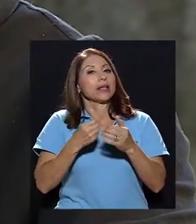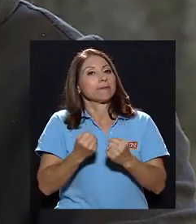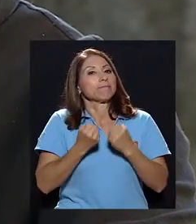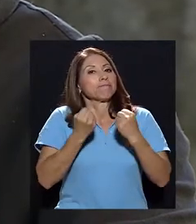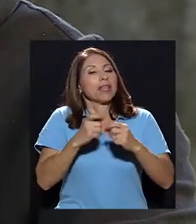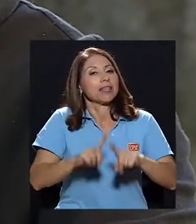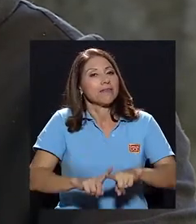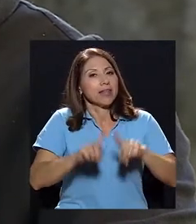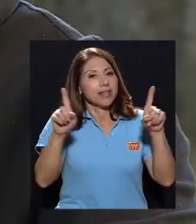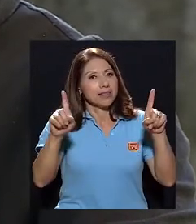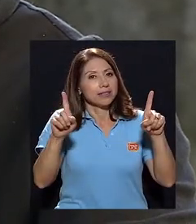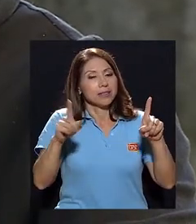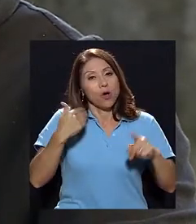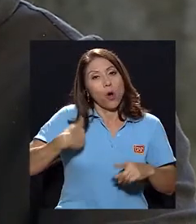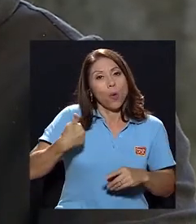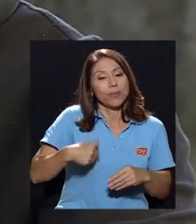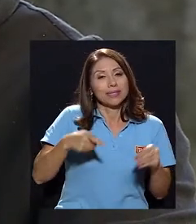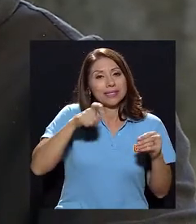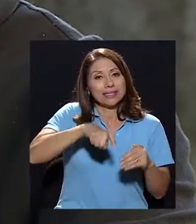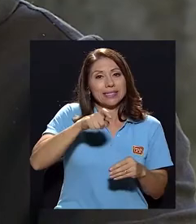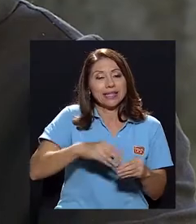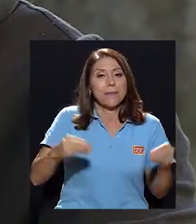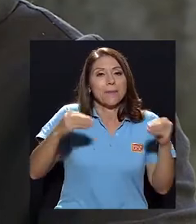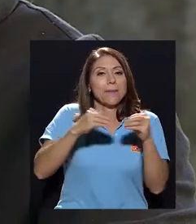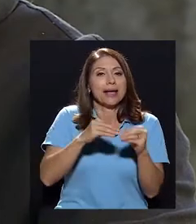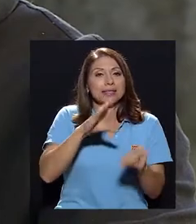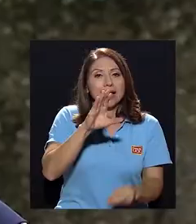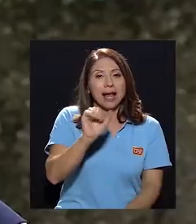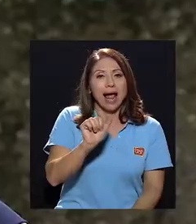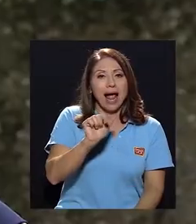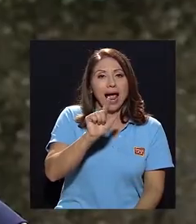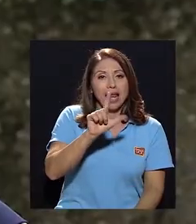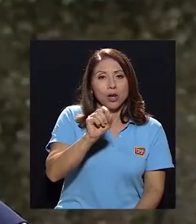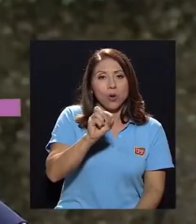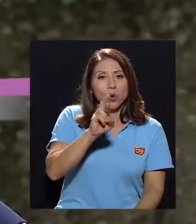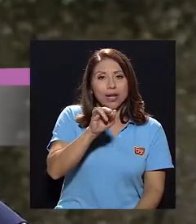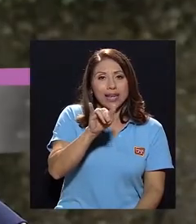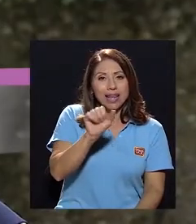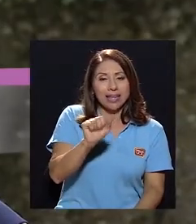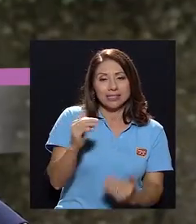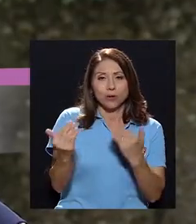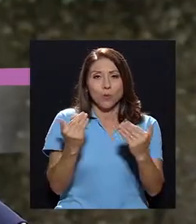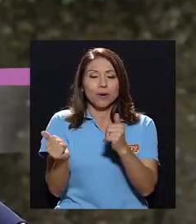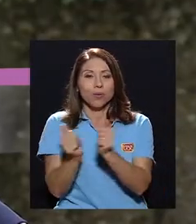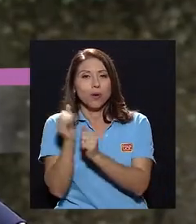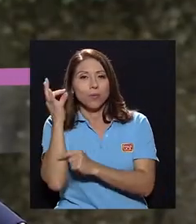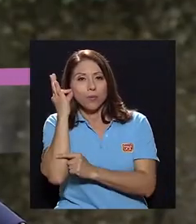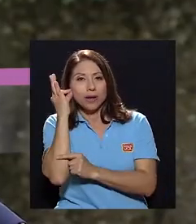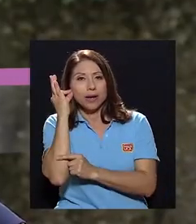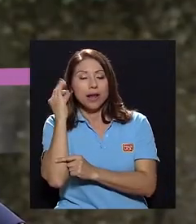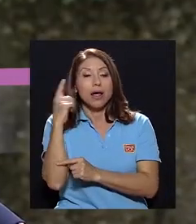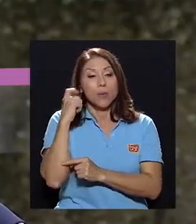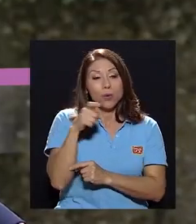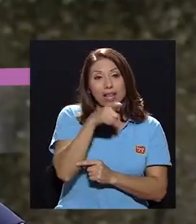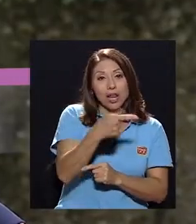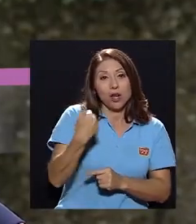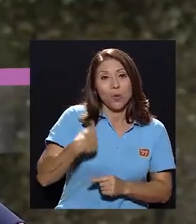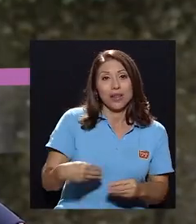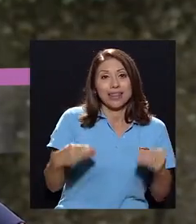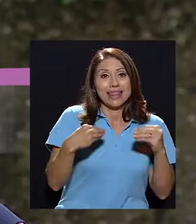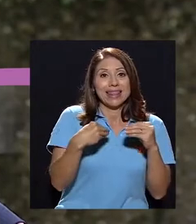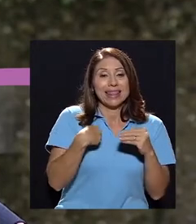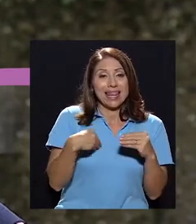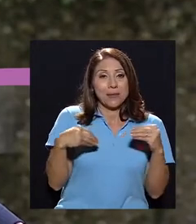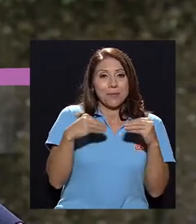los hombres necesitan más calorías que las mujeres, porque los hombres tienen una proporción mayor de masa muscular y